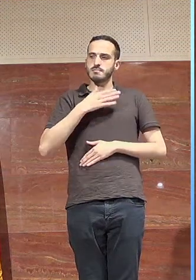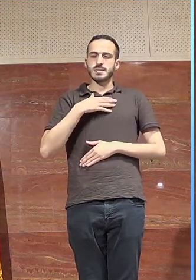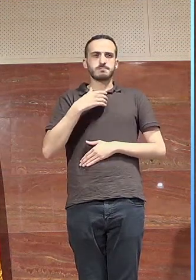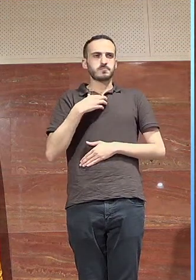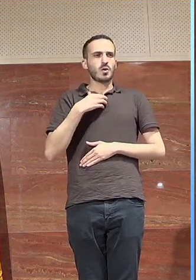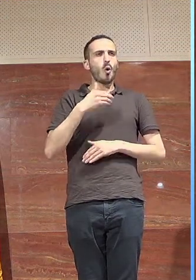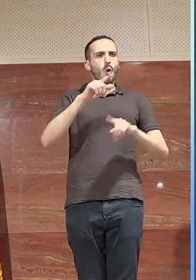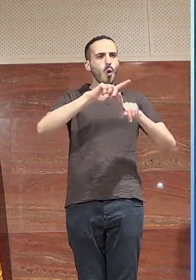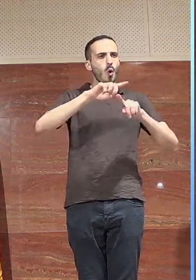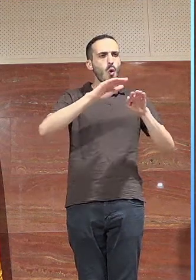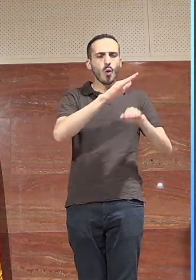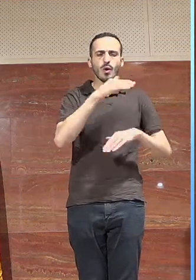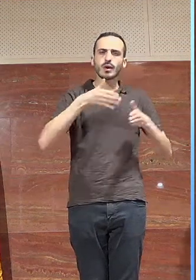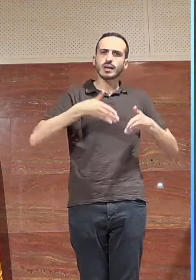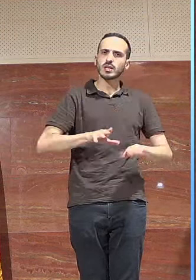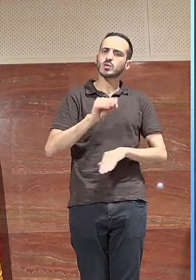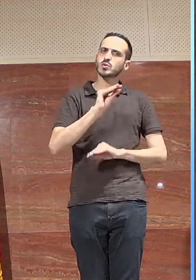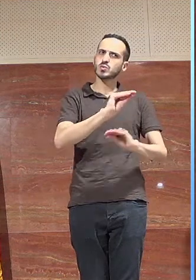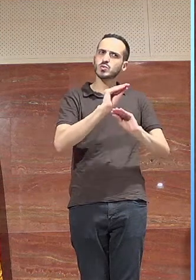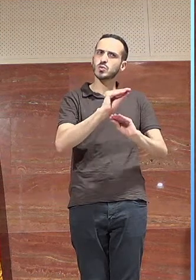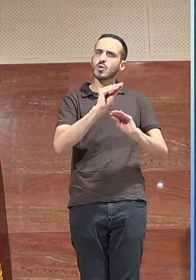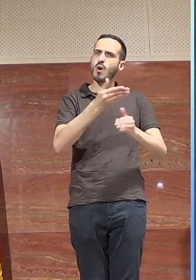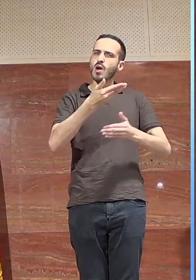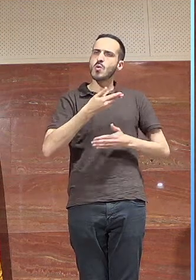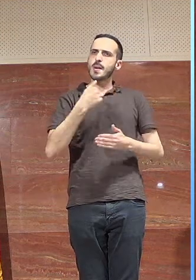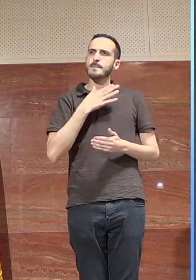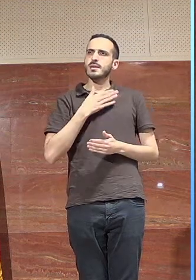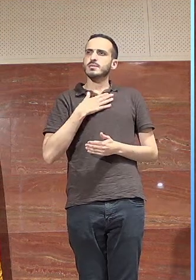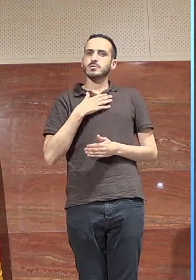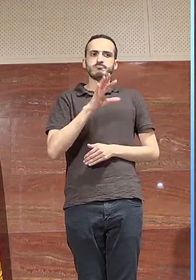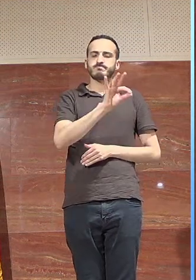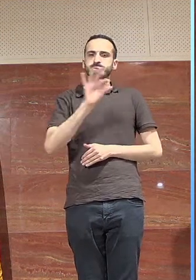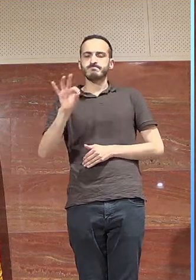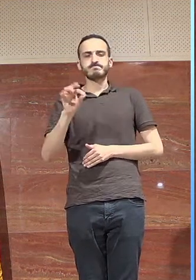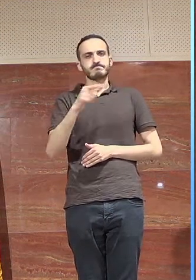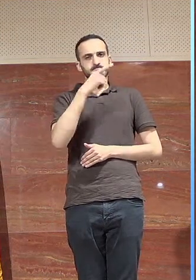una combinación de todo y a partir de ahí pues me posiciono, ¿no?